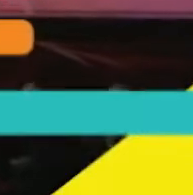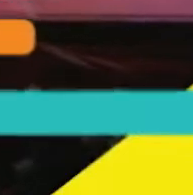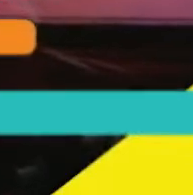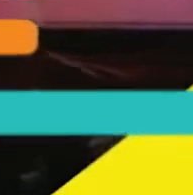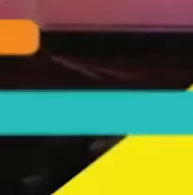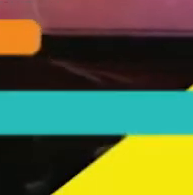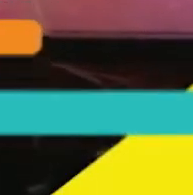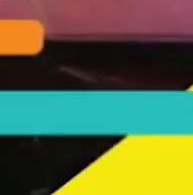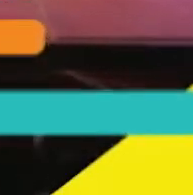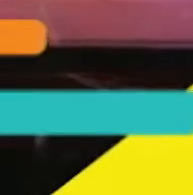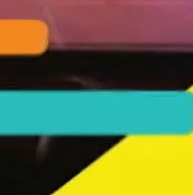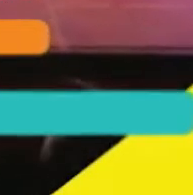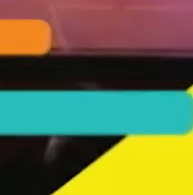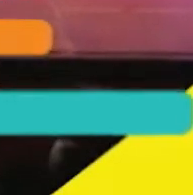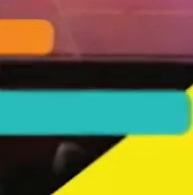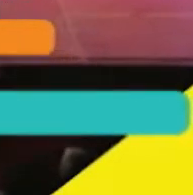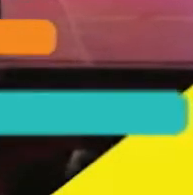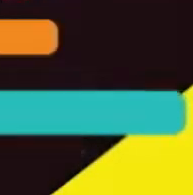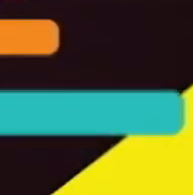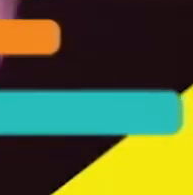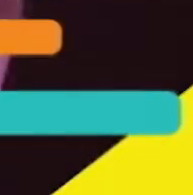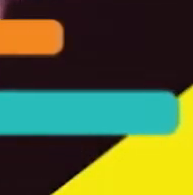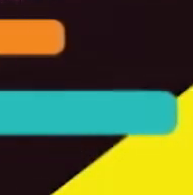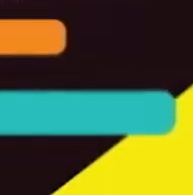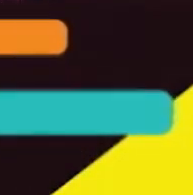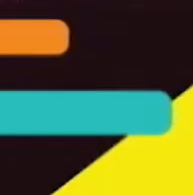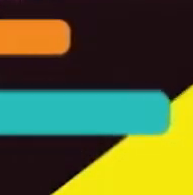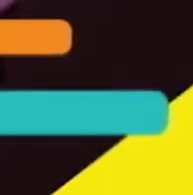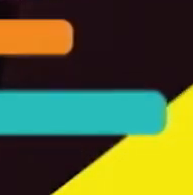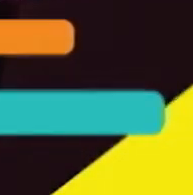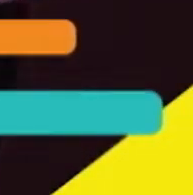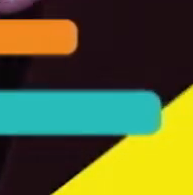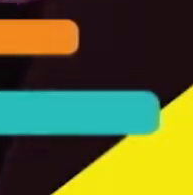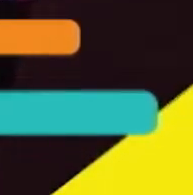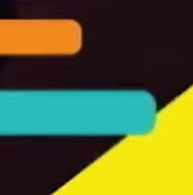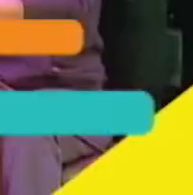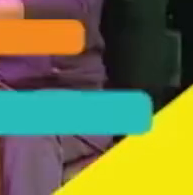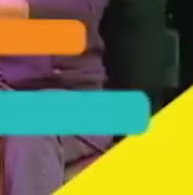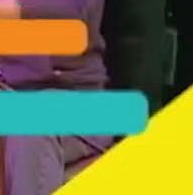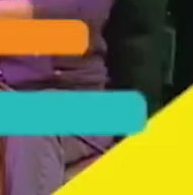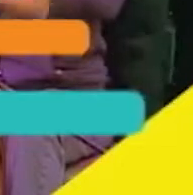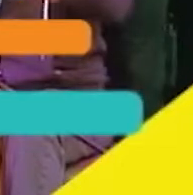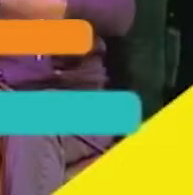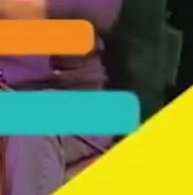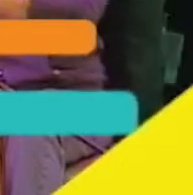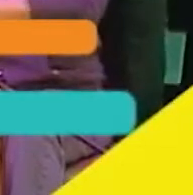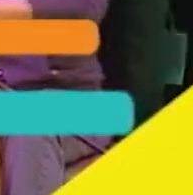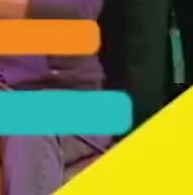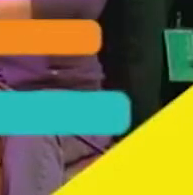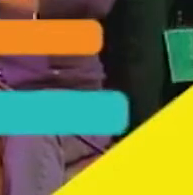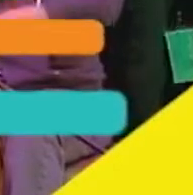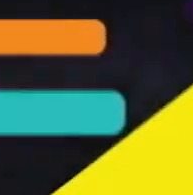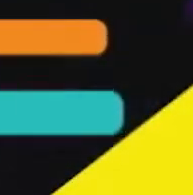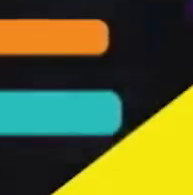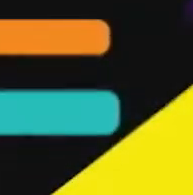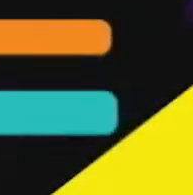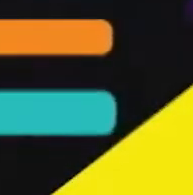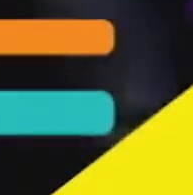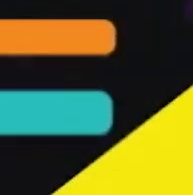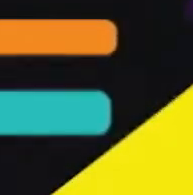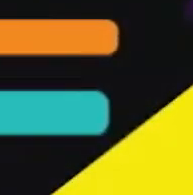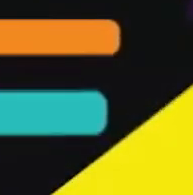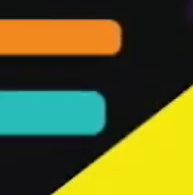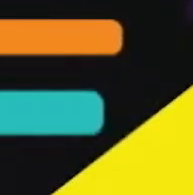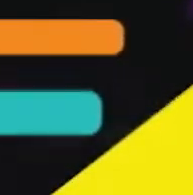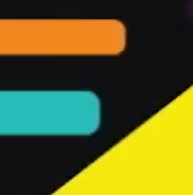el reconocido Festival Cervantino nos lleva este viernes 13 de marzo hasta Guanajuato, México, donde disfrutaremos